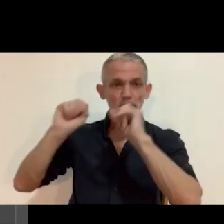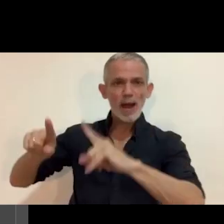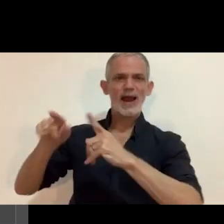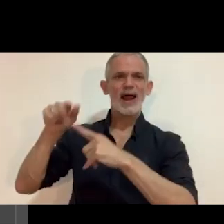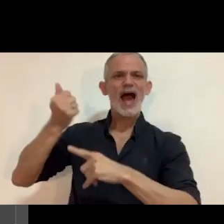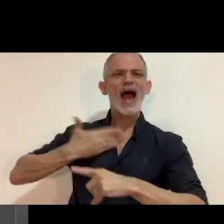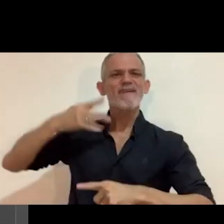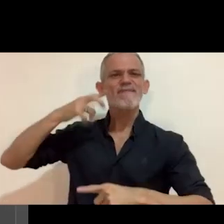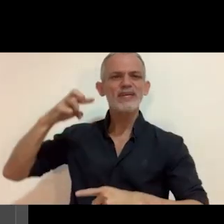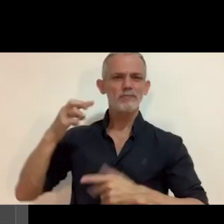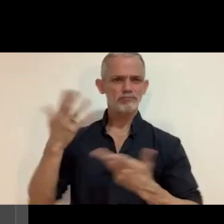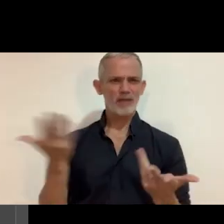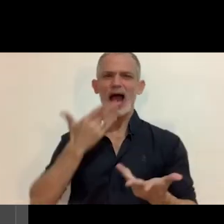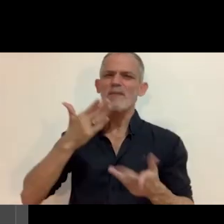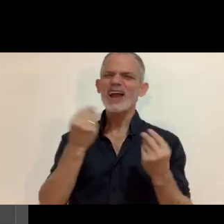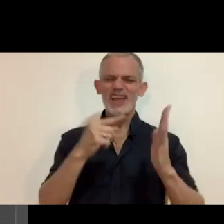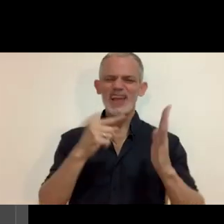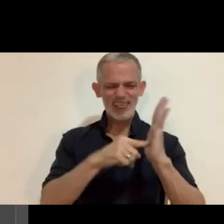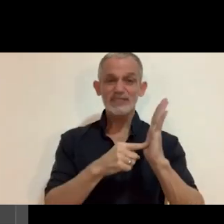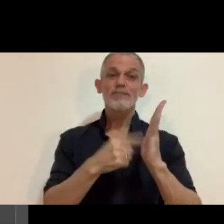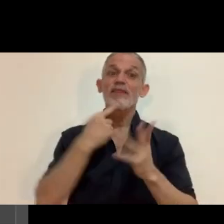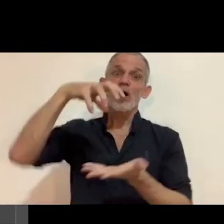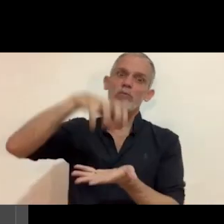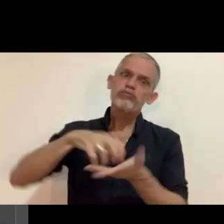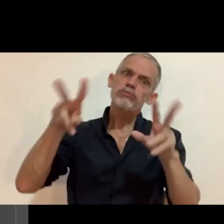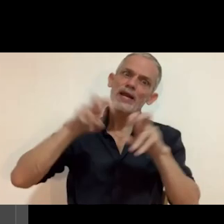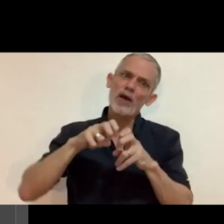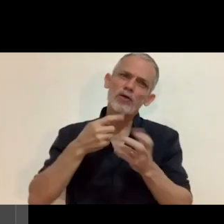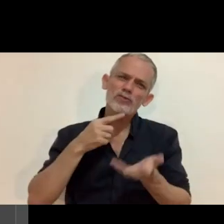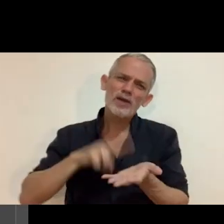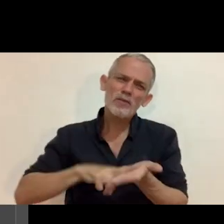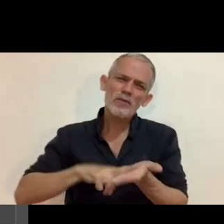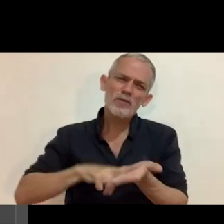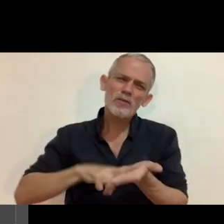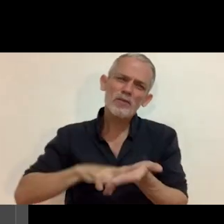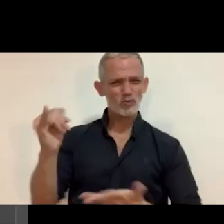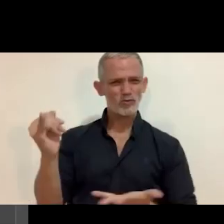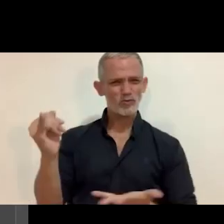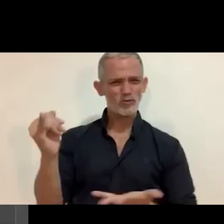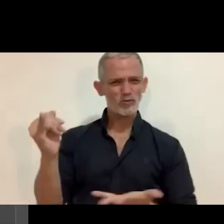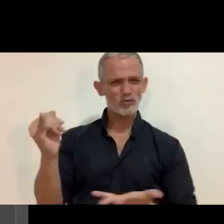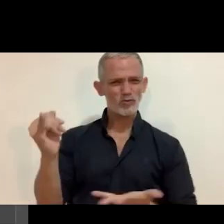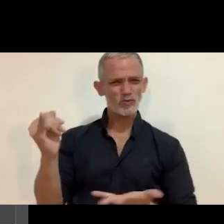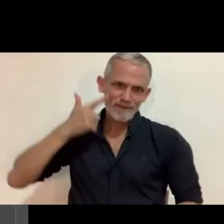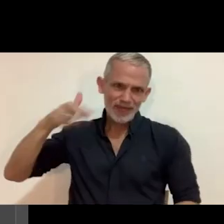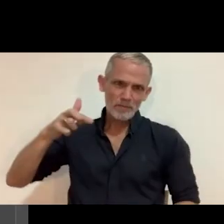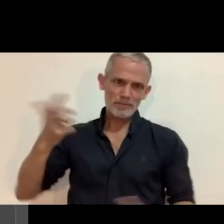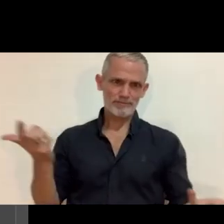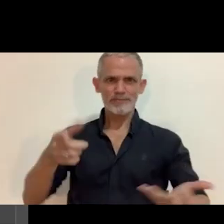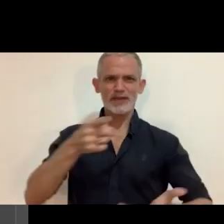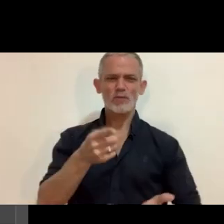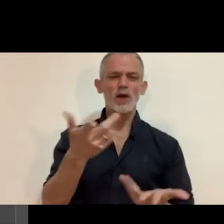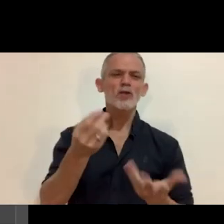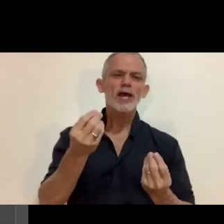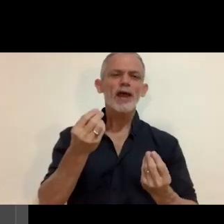redactado, habla del organismo recaudador formulará denuncia o el organismo recaudador se abstendrá